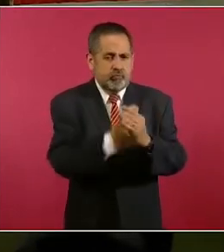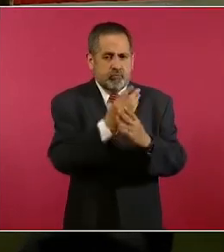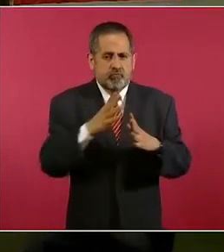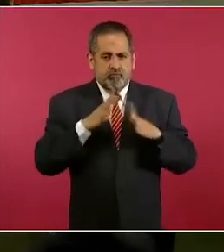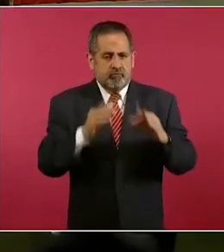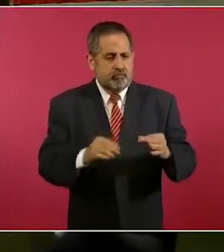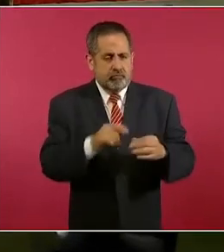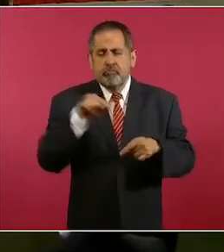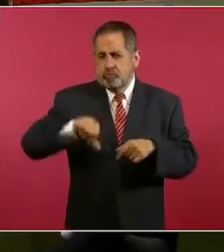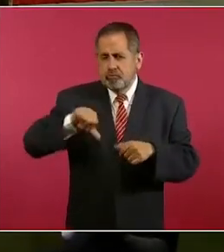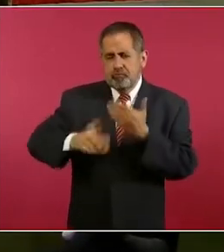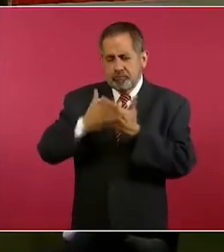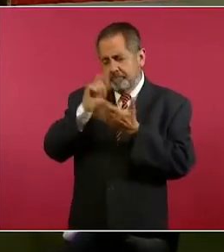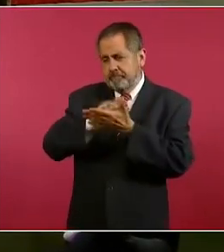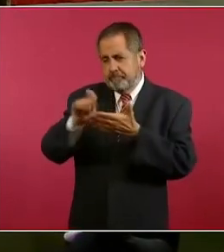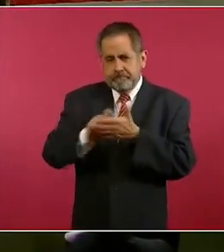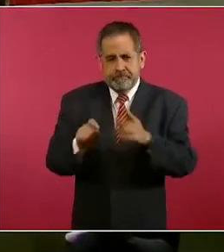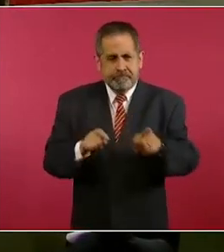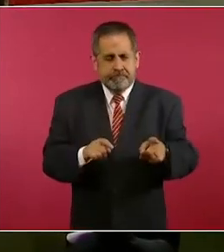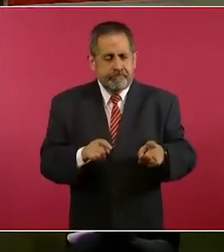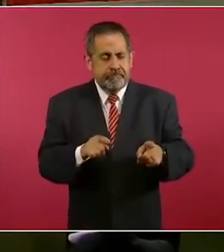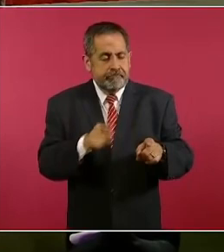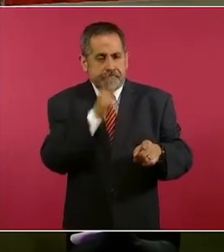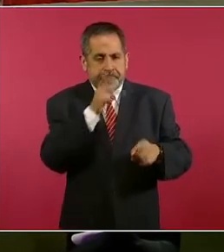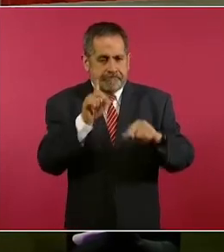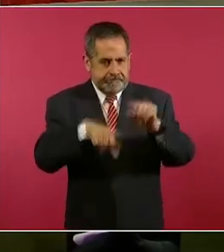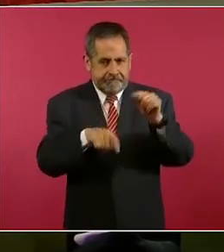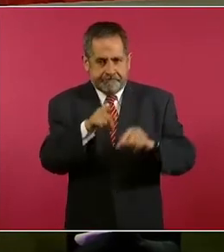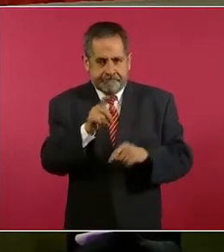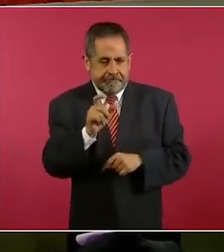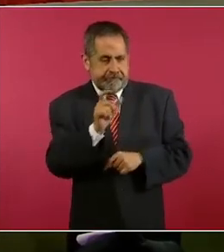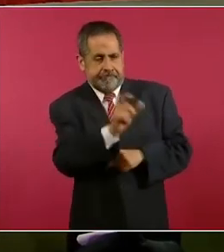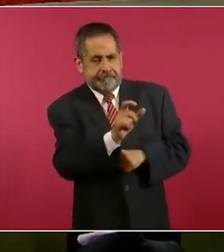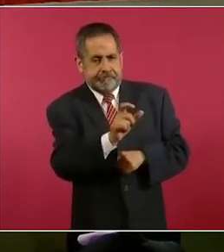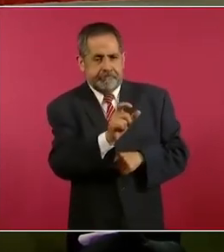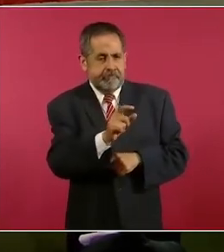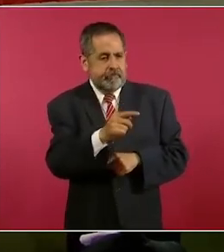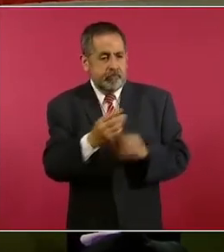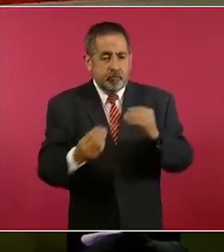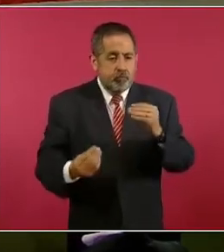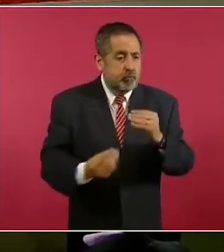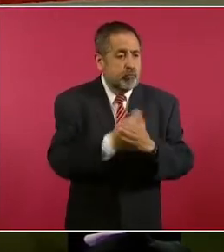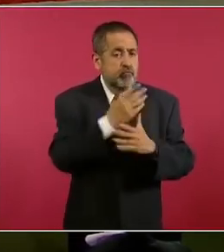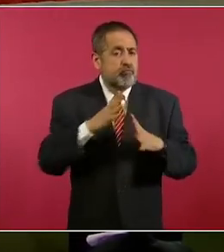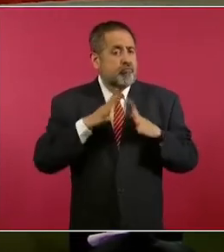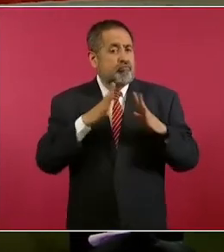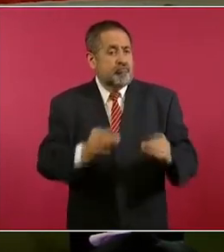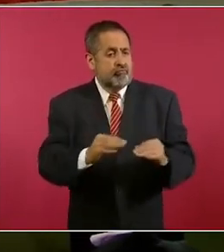escribí hoy. Es la creación de la Guardia Nacional.